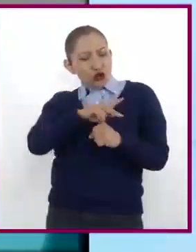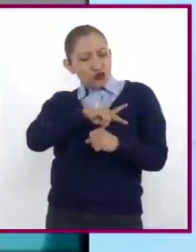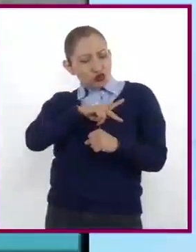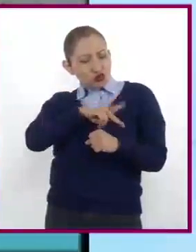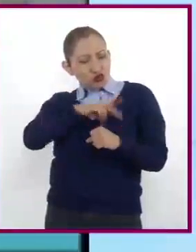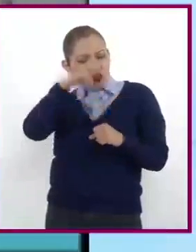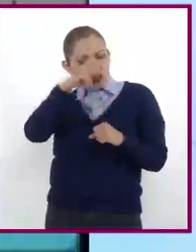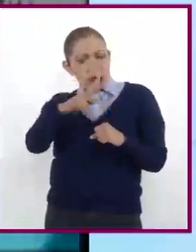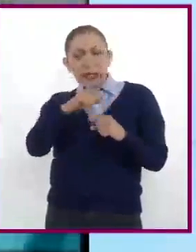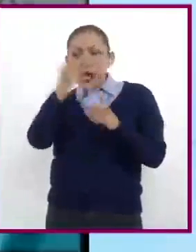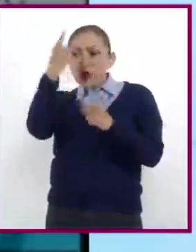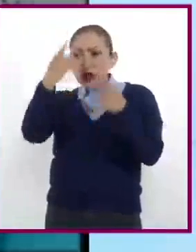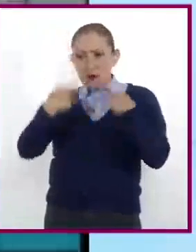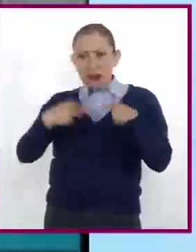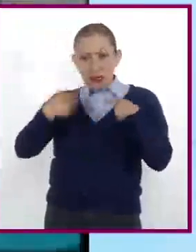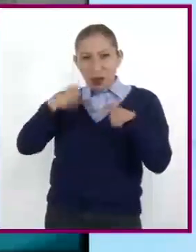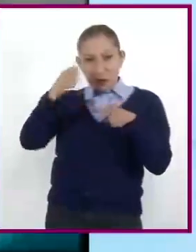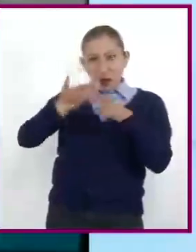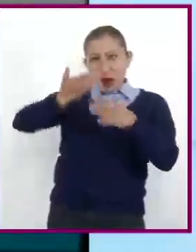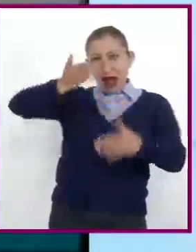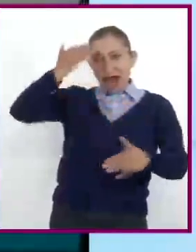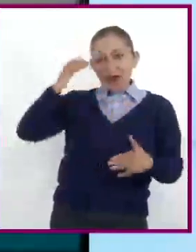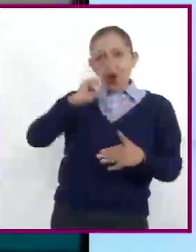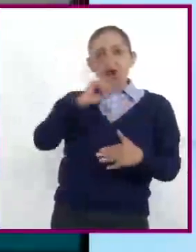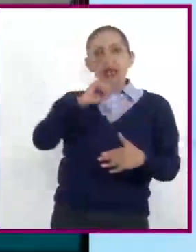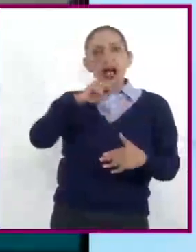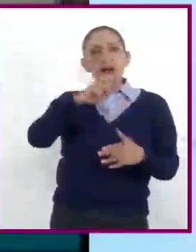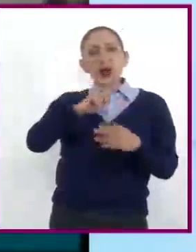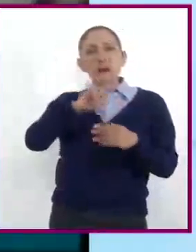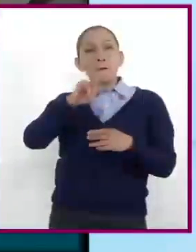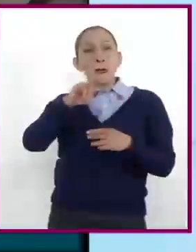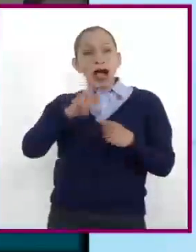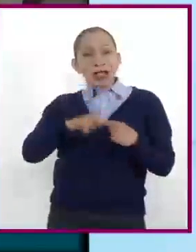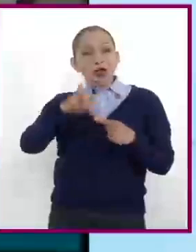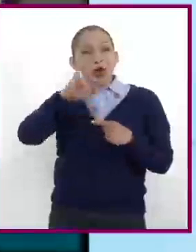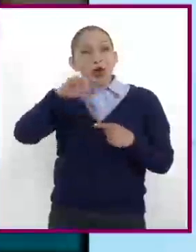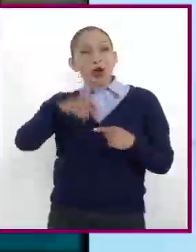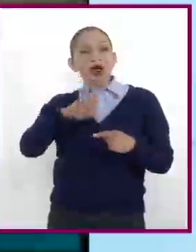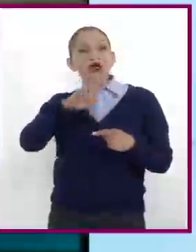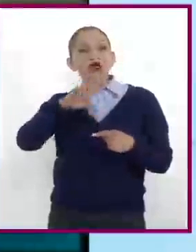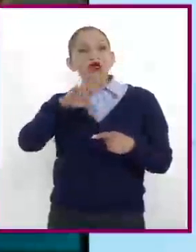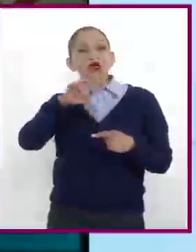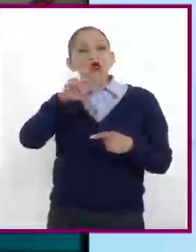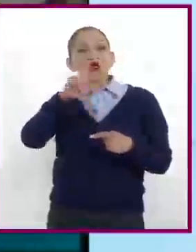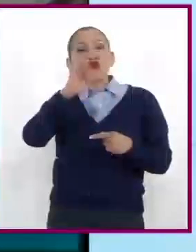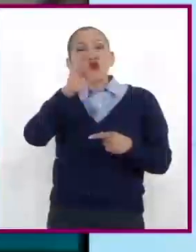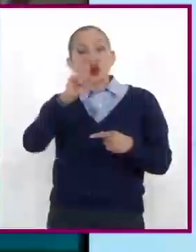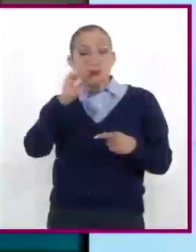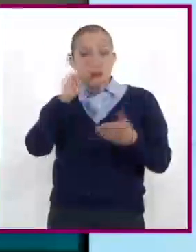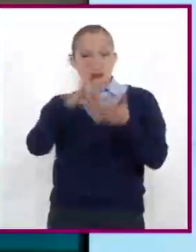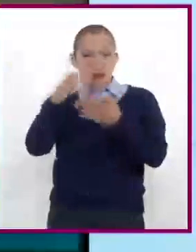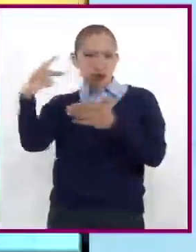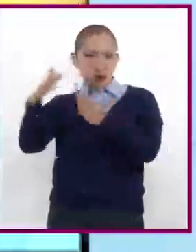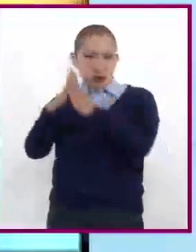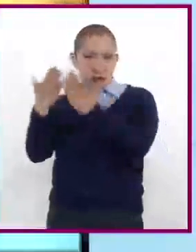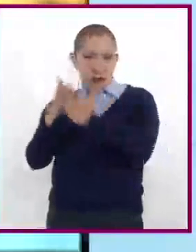mexicano, que varios autores de esa época como Octavio Paz y Juan Rulfo manifestaron en sus